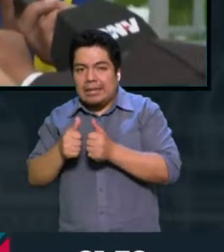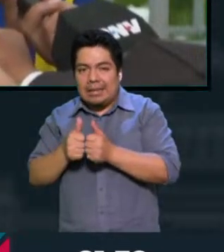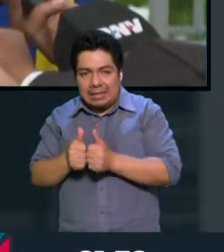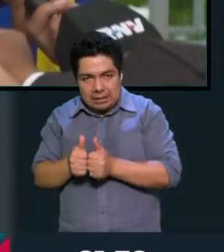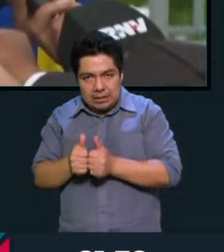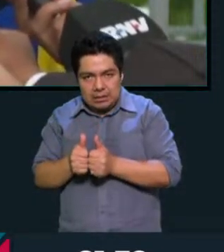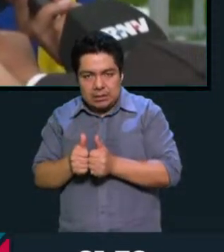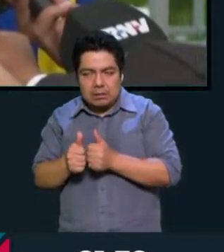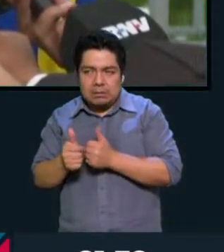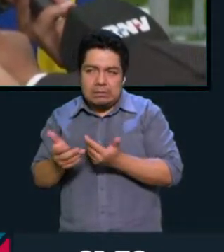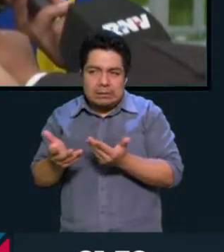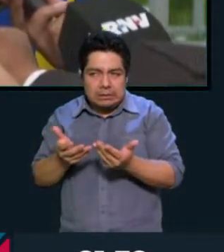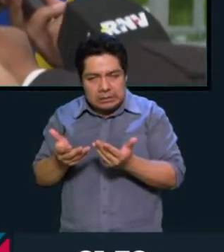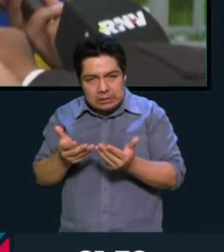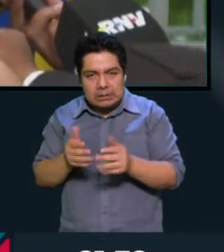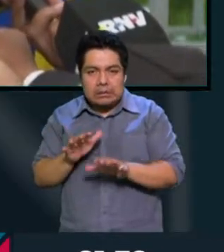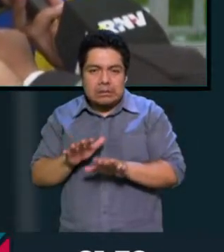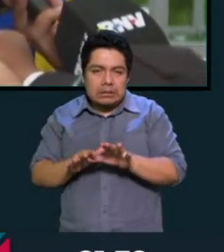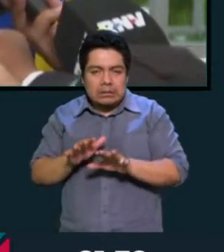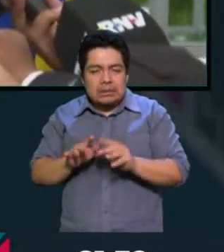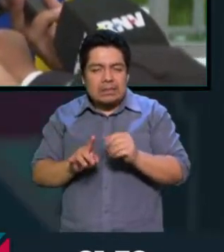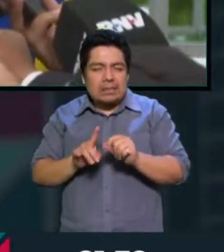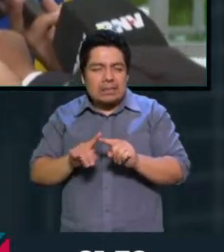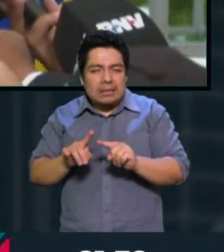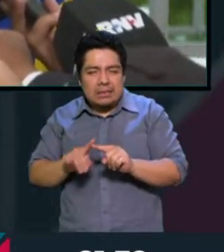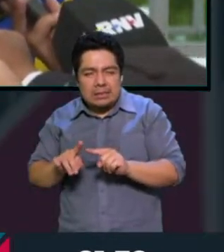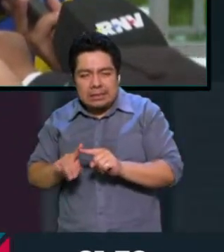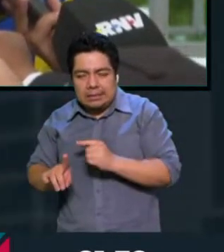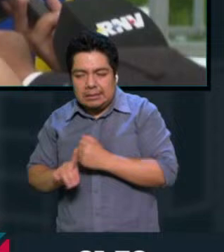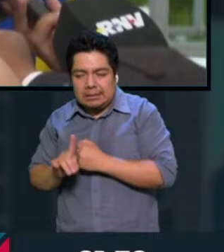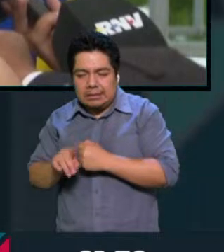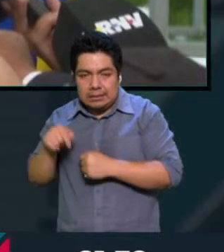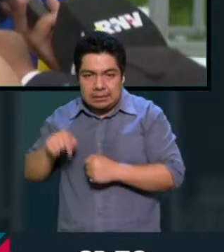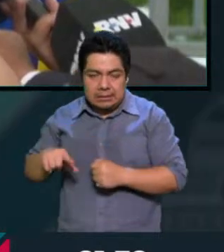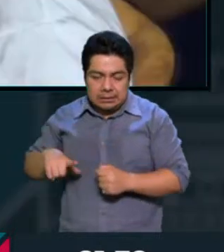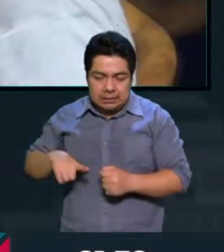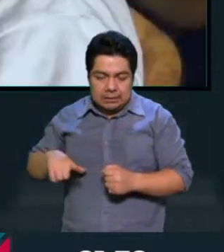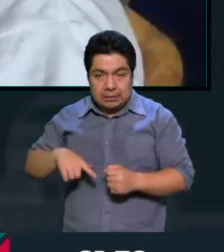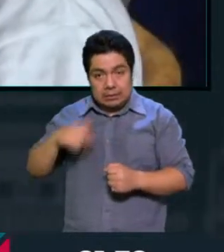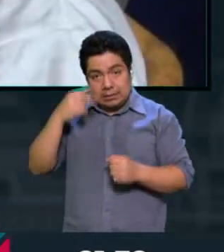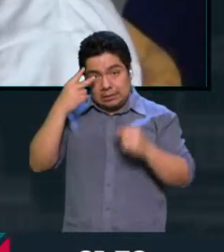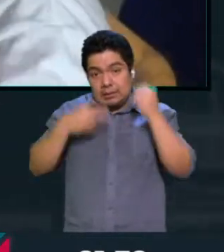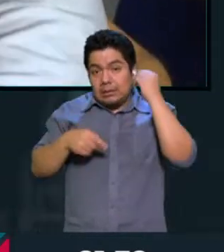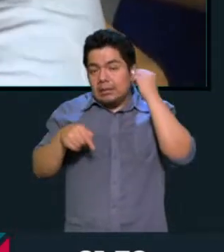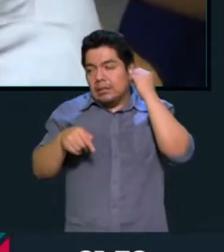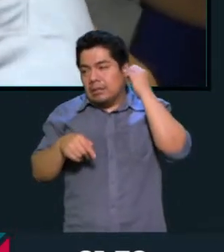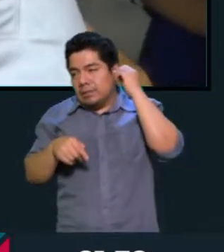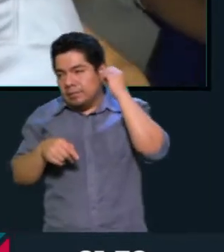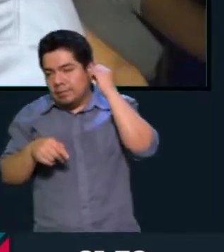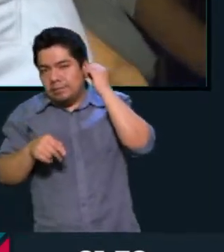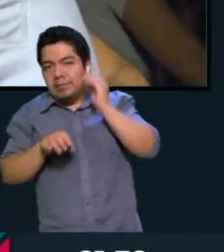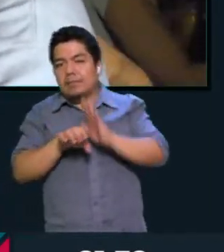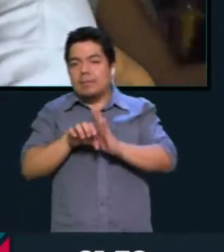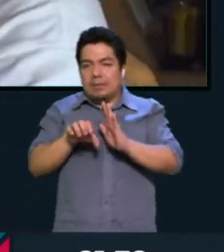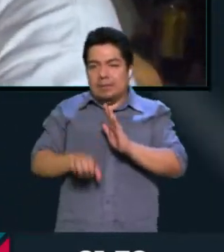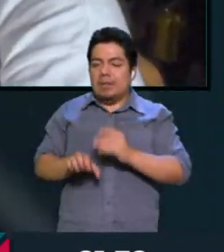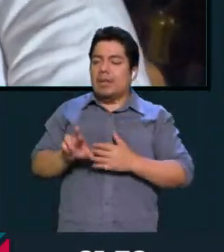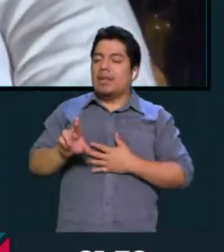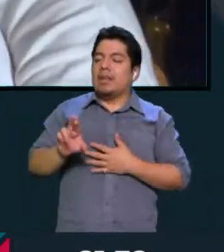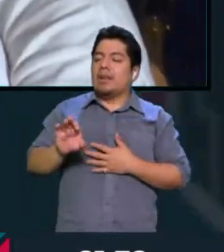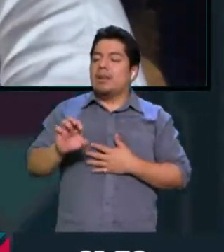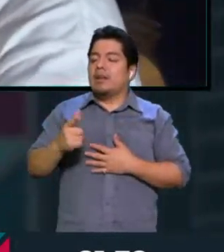han tenido una situación en la cual, por distintas razones que decidió el gobierno mexicano, su condición de, cuando piden refugio,